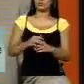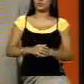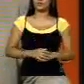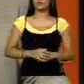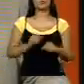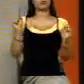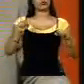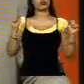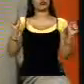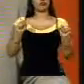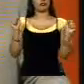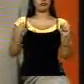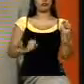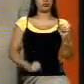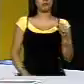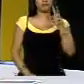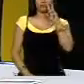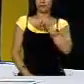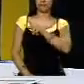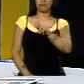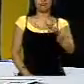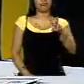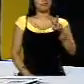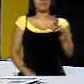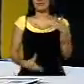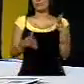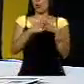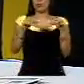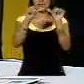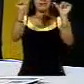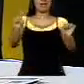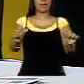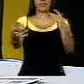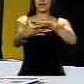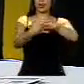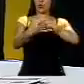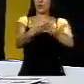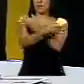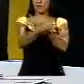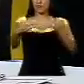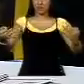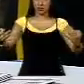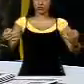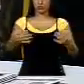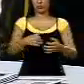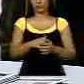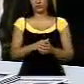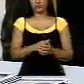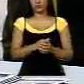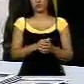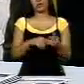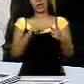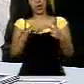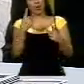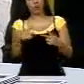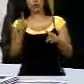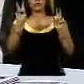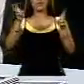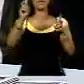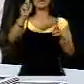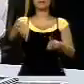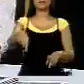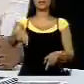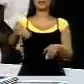con una pasión, chico, de trabajo. Iris comentó, por cierto, dijo, en 8 años se ha